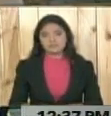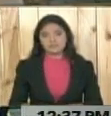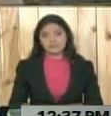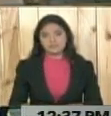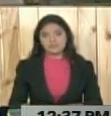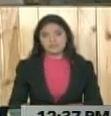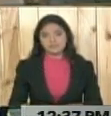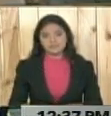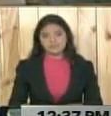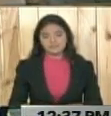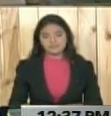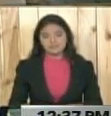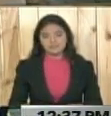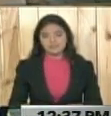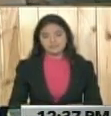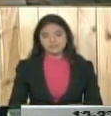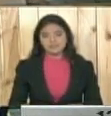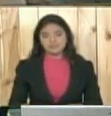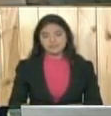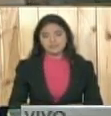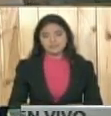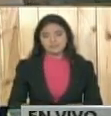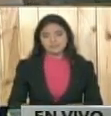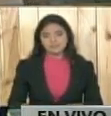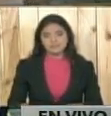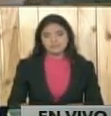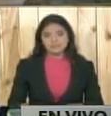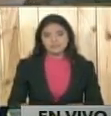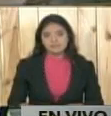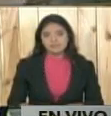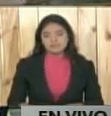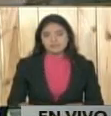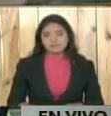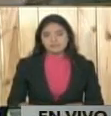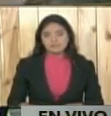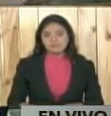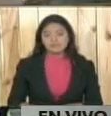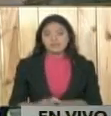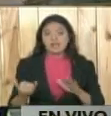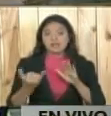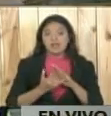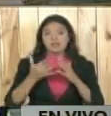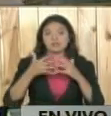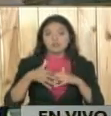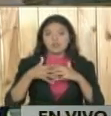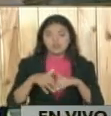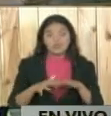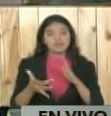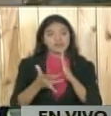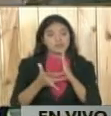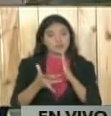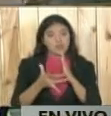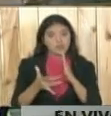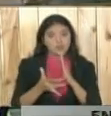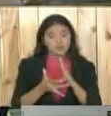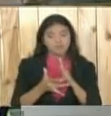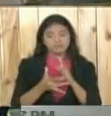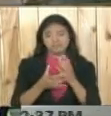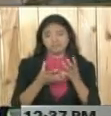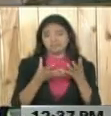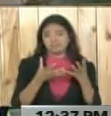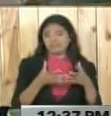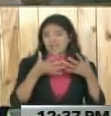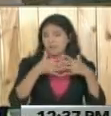Almiranta, que es muy importante, que es la transferencia industrial y tecnológica de una cantidad